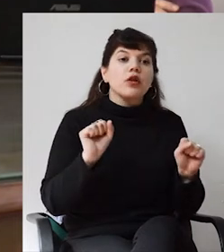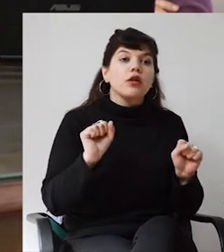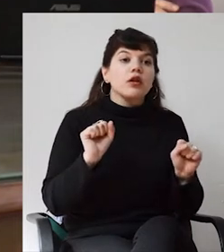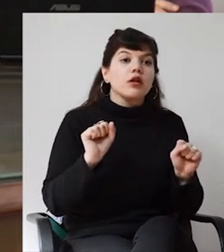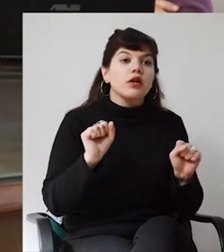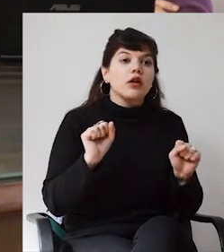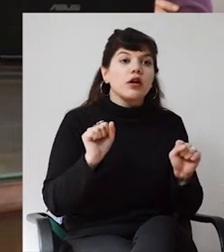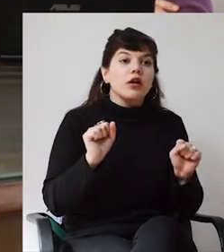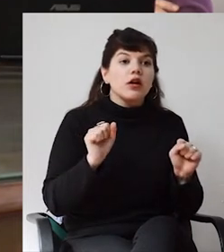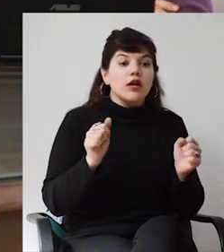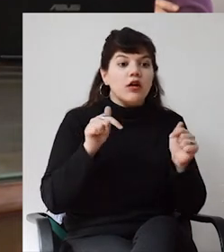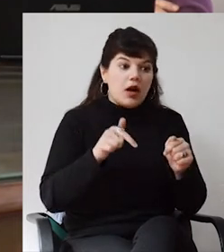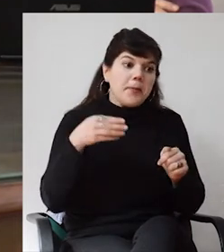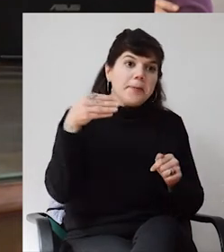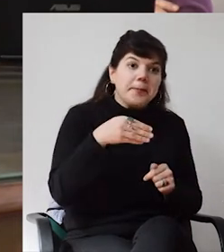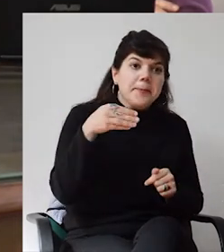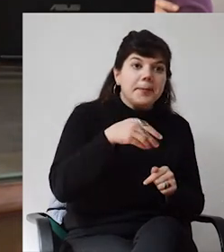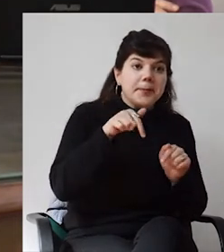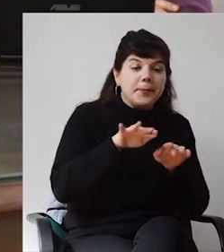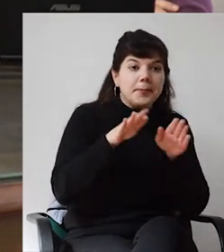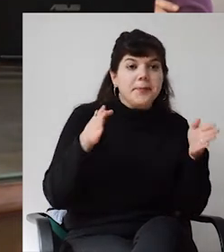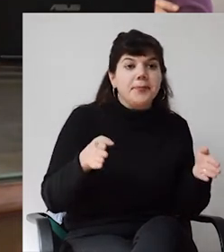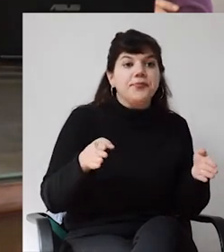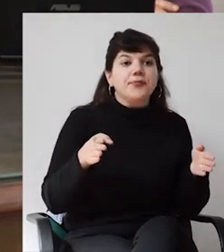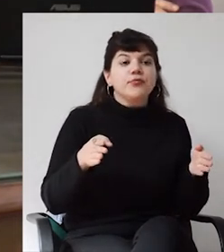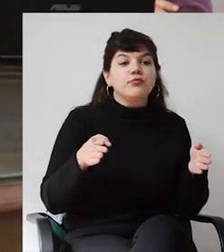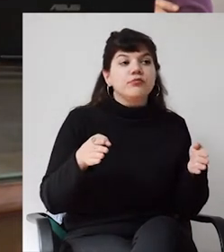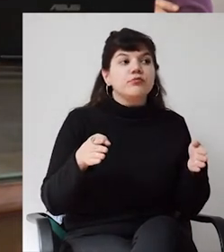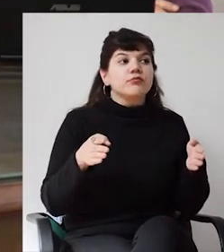que pudiéramos participar en esta mesa